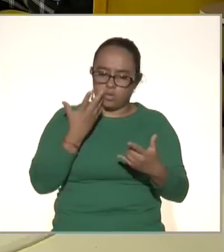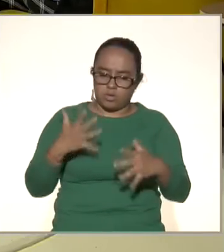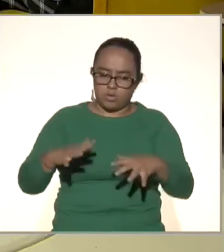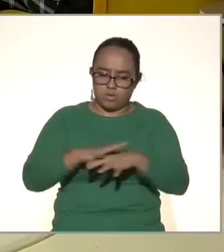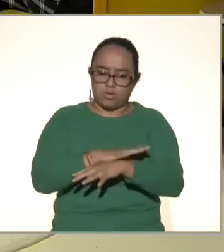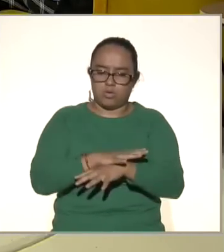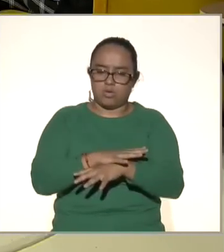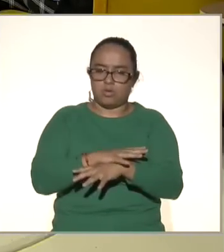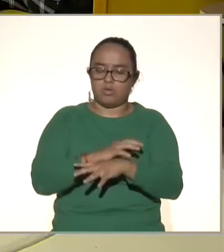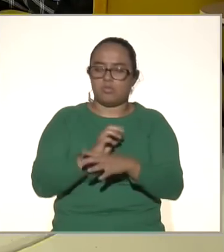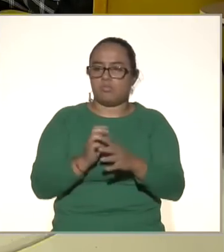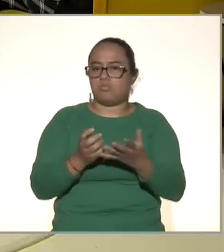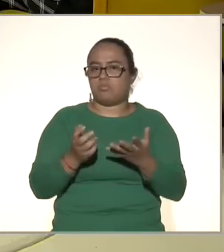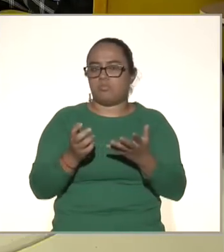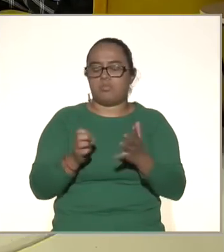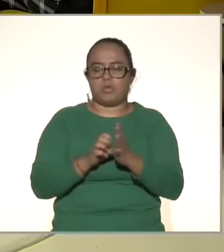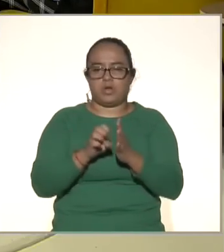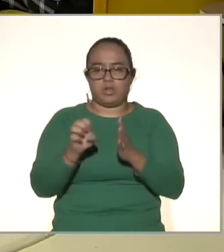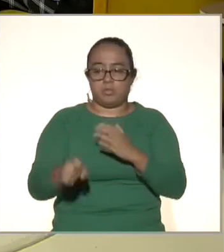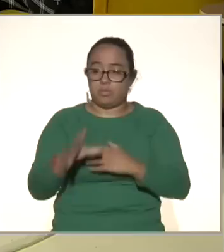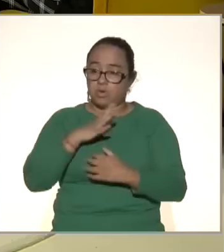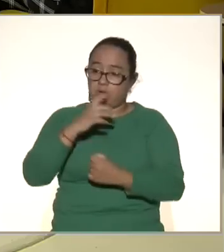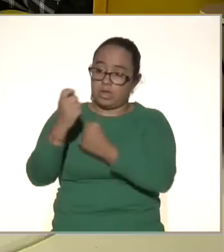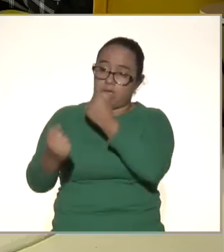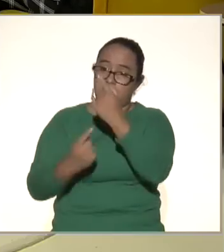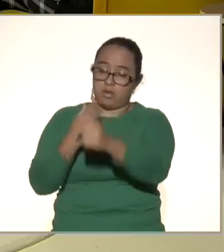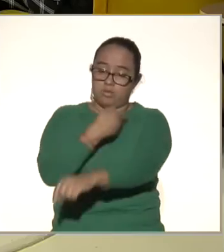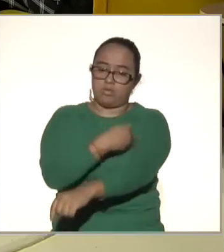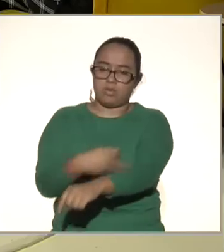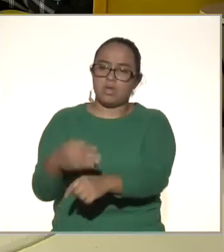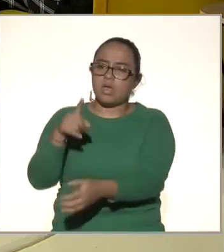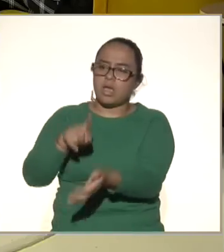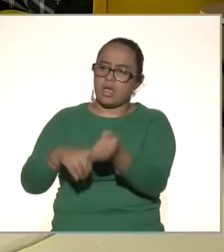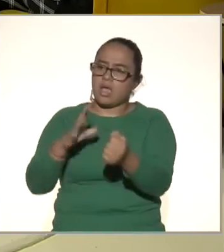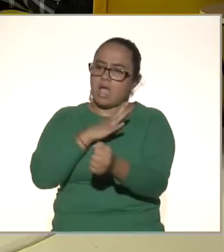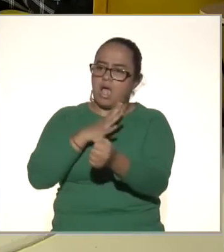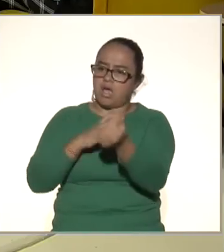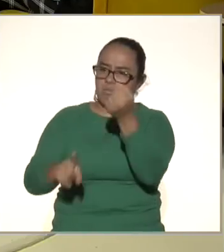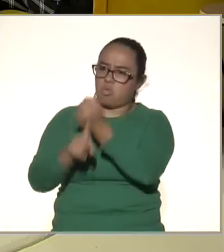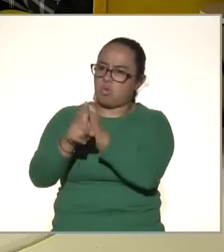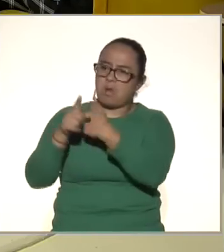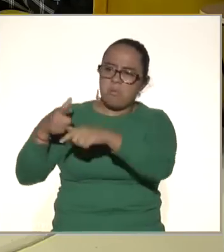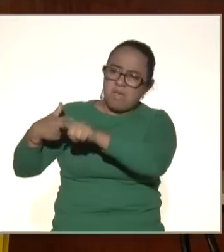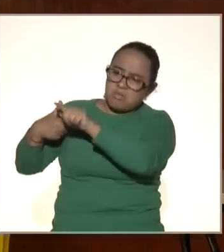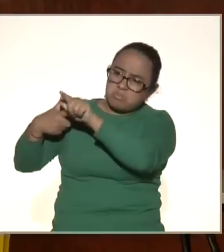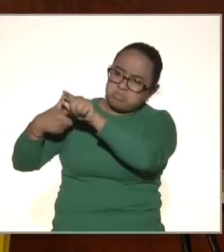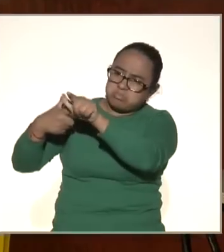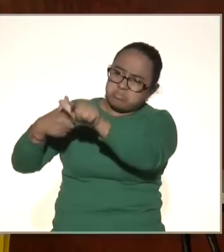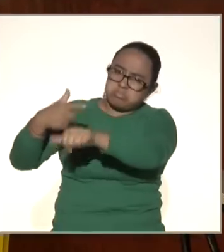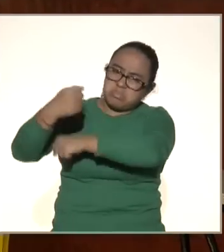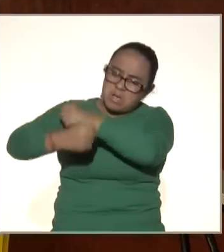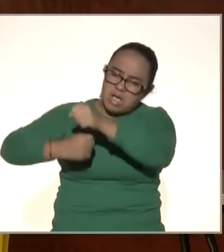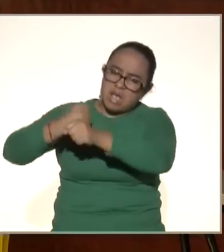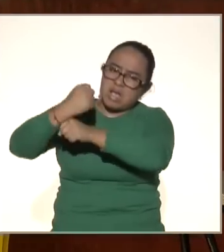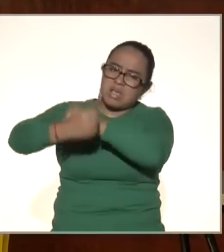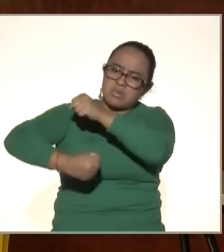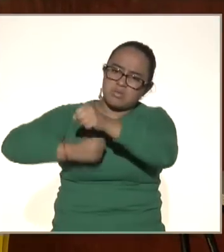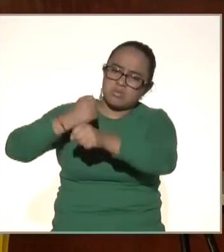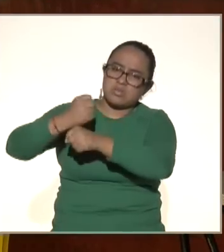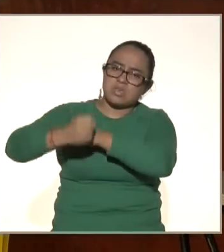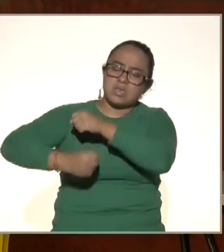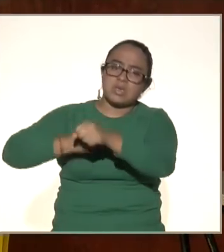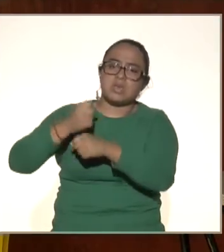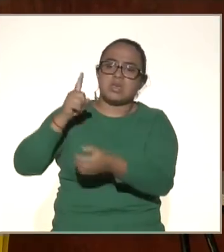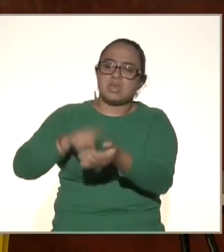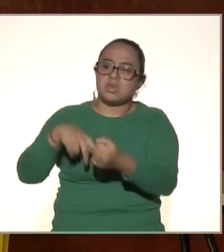como a lo macro. O sea, hay muchas familias en las que existen conflictos de por vida y dinámicas que probablemente no aportan a la vida de